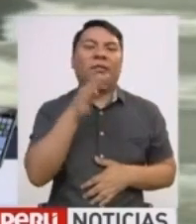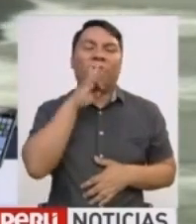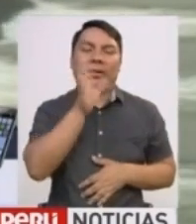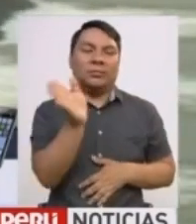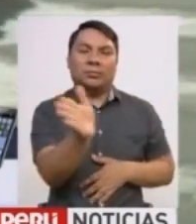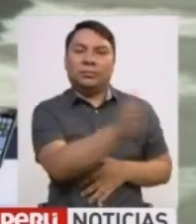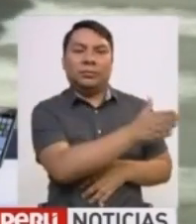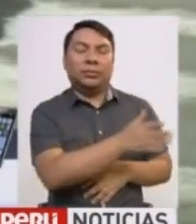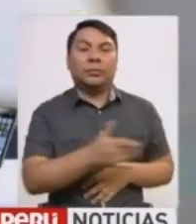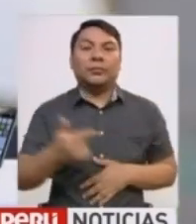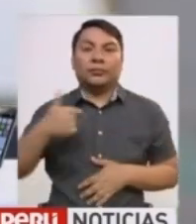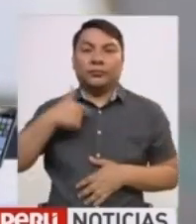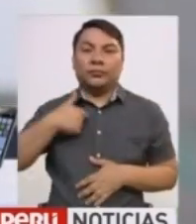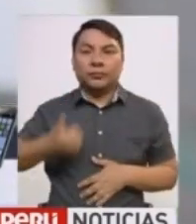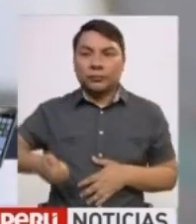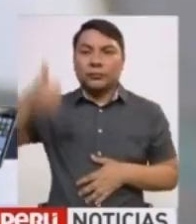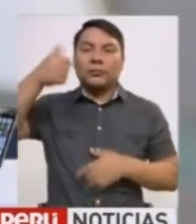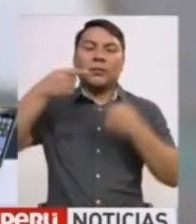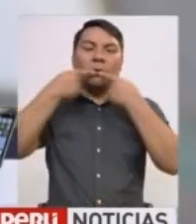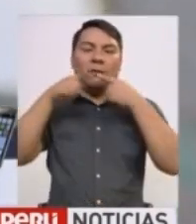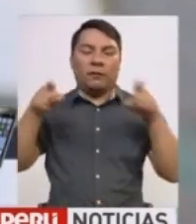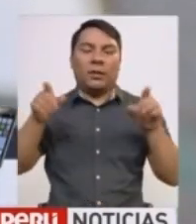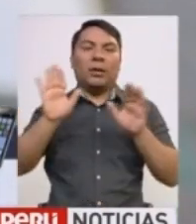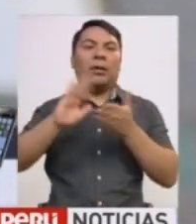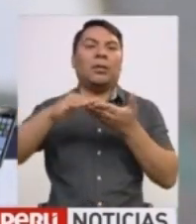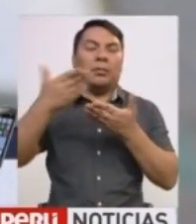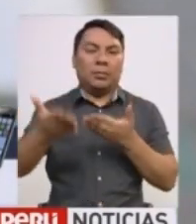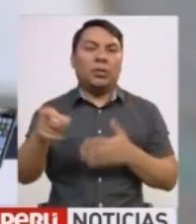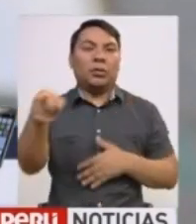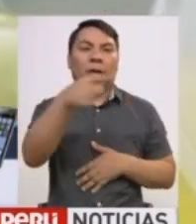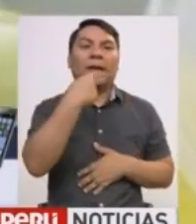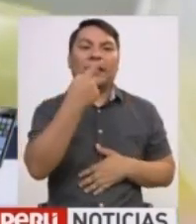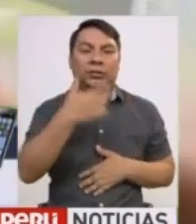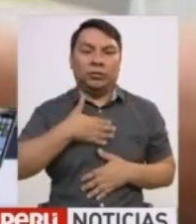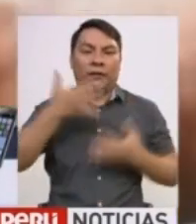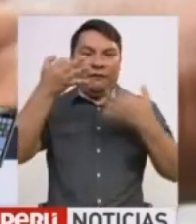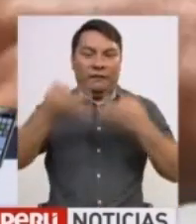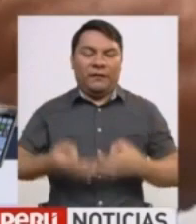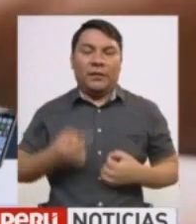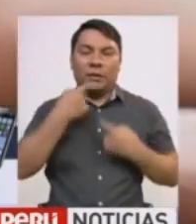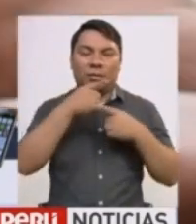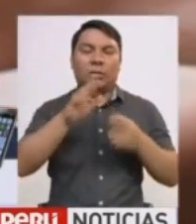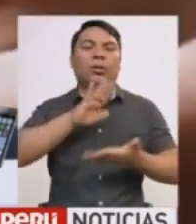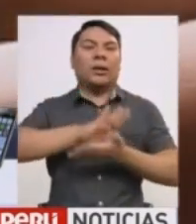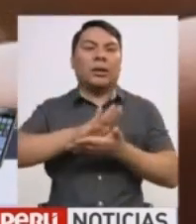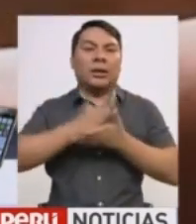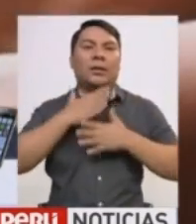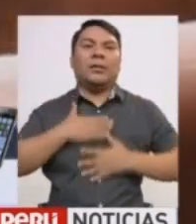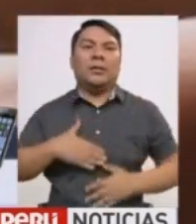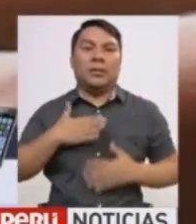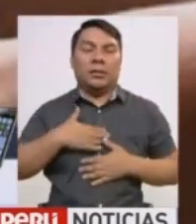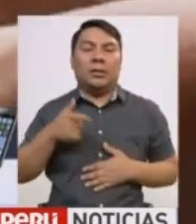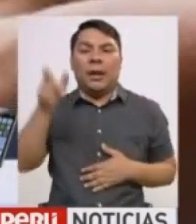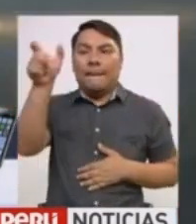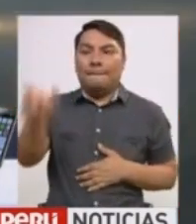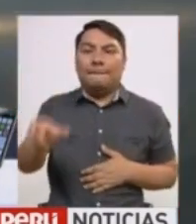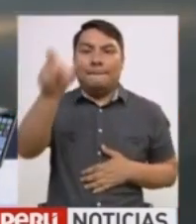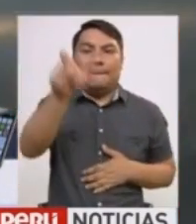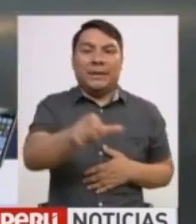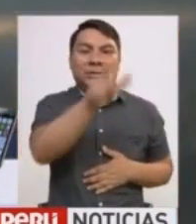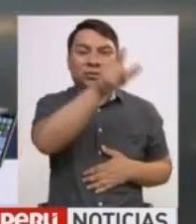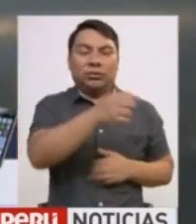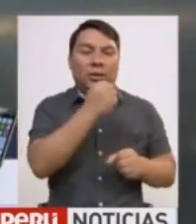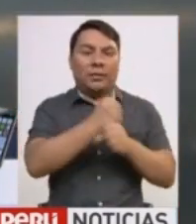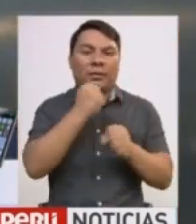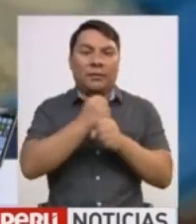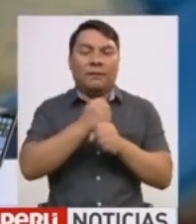caso. Nosotros desde Sedapal lo que podemos es garantizarle que nuestros profesionales, nuestros técnicos, están